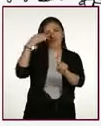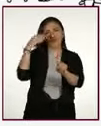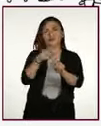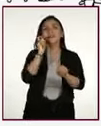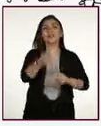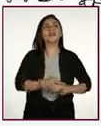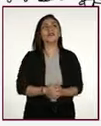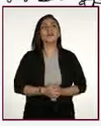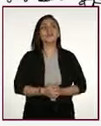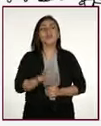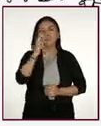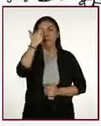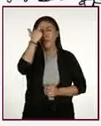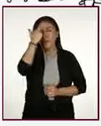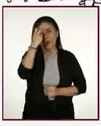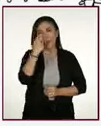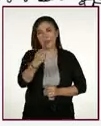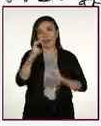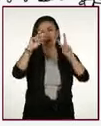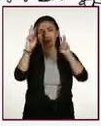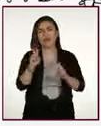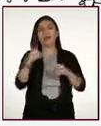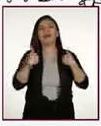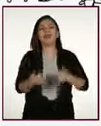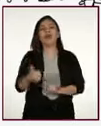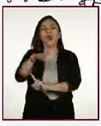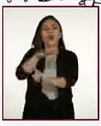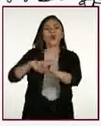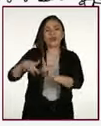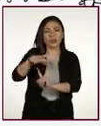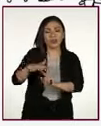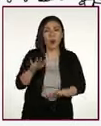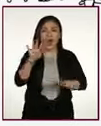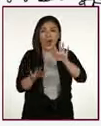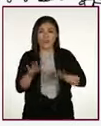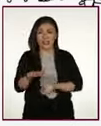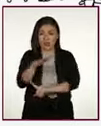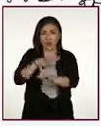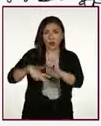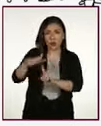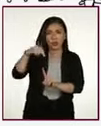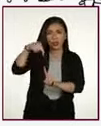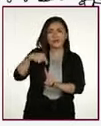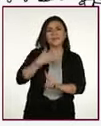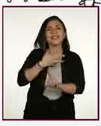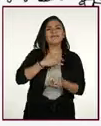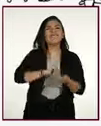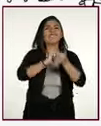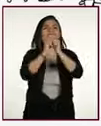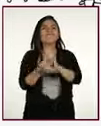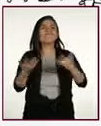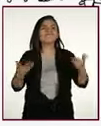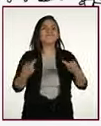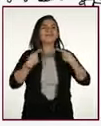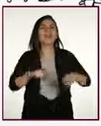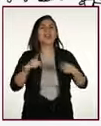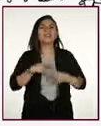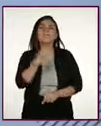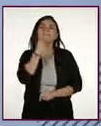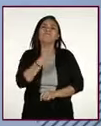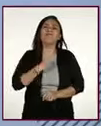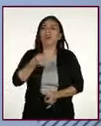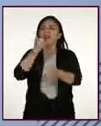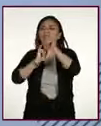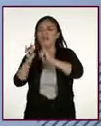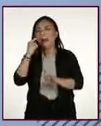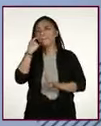sea, recordemos que estamos hablando del contexto. Entonces, hay contextos que hacen o que llevan a que las personas consuman sustancias